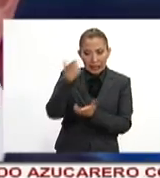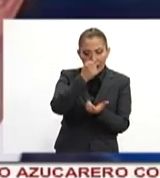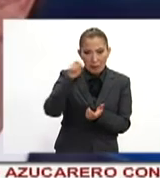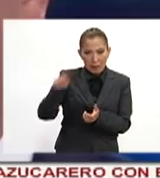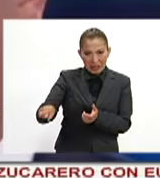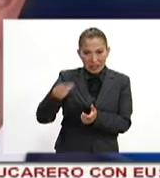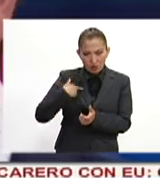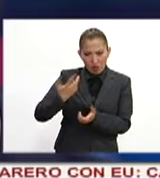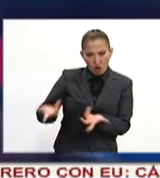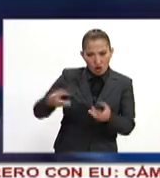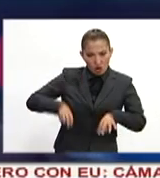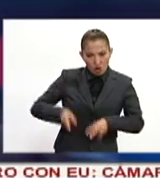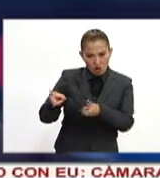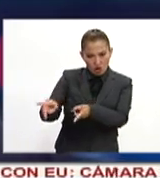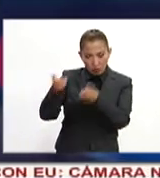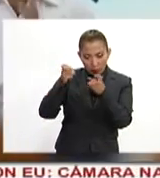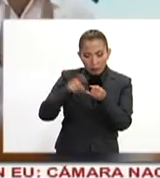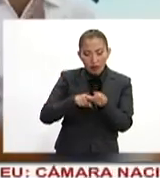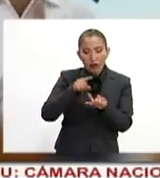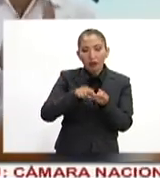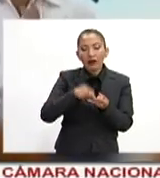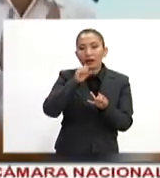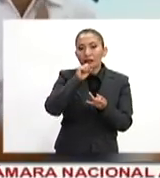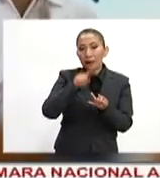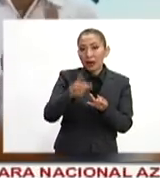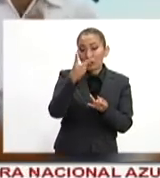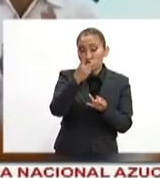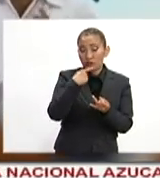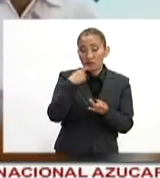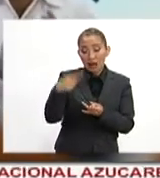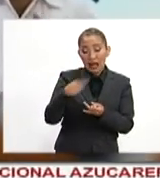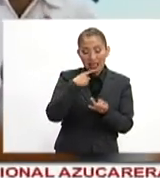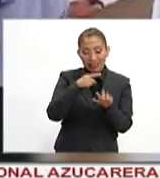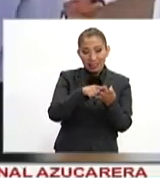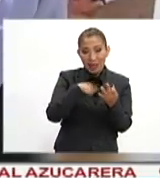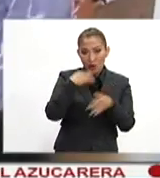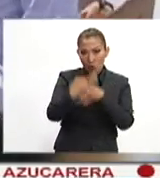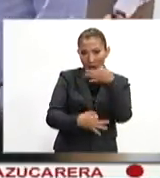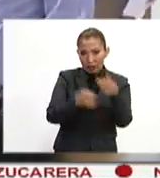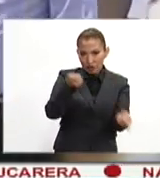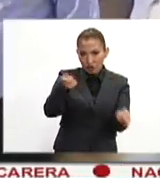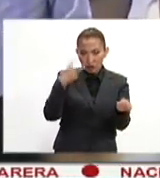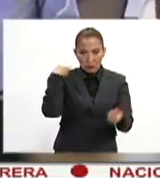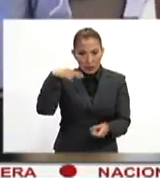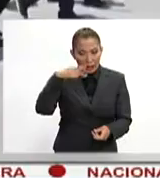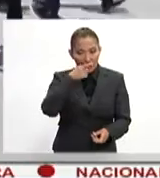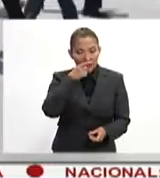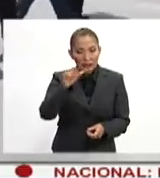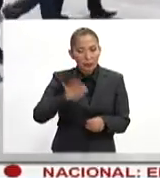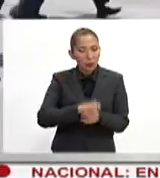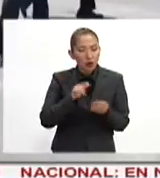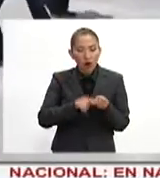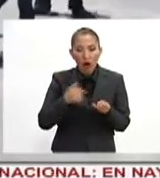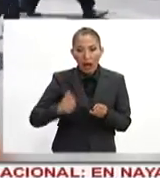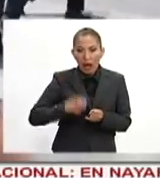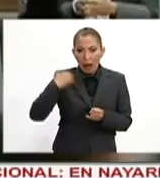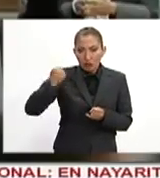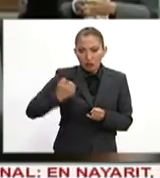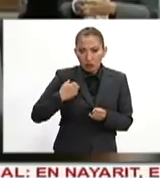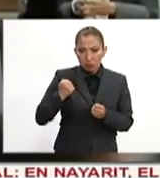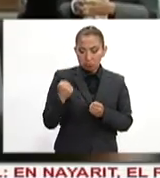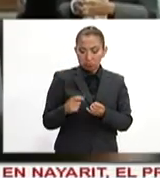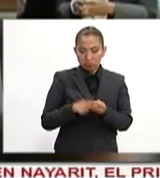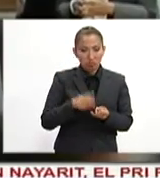recurso de procedencia ilícita, así como en 2 órdenes libradas por un juez de control de Veracruz por los delitos de abuso de